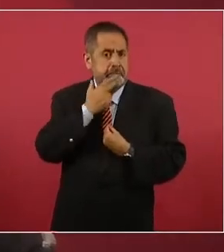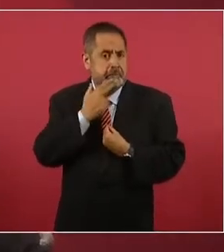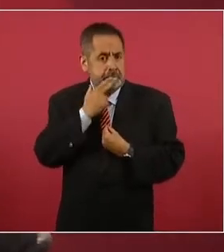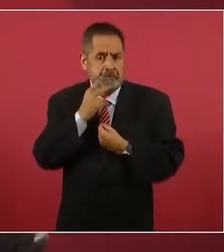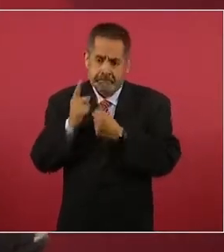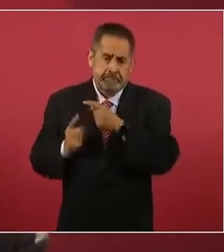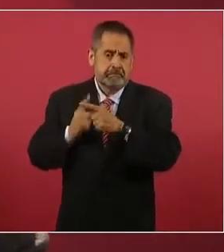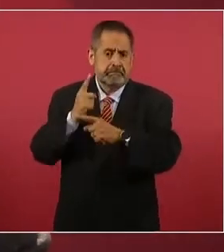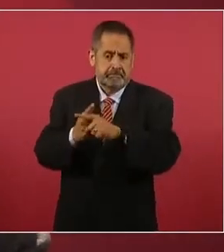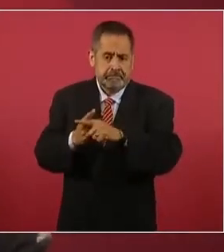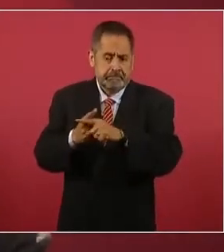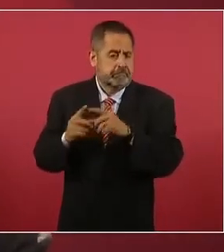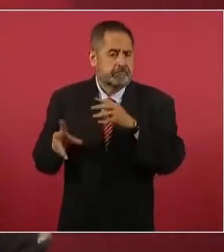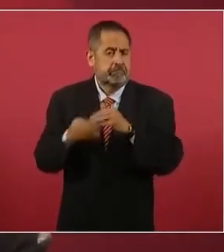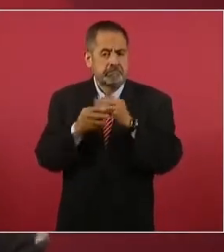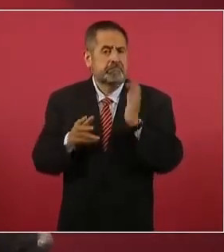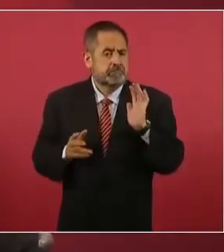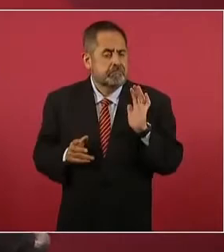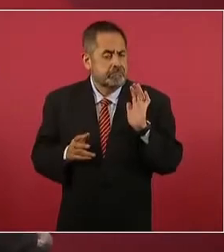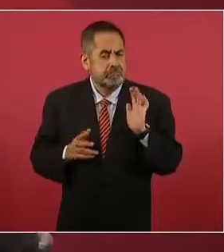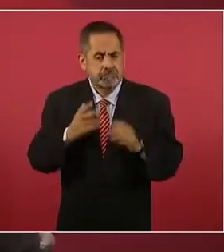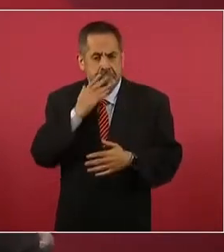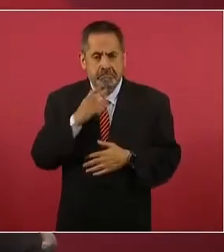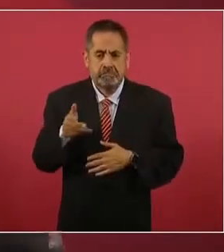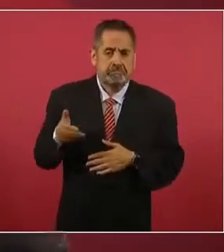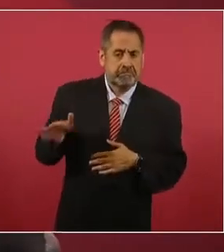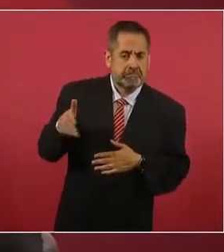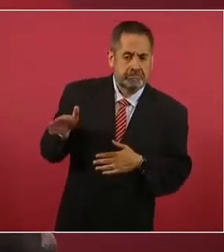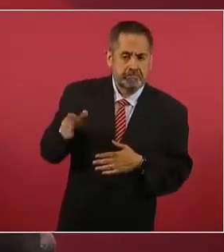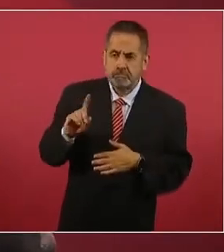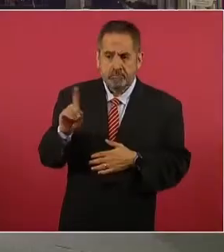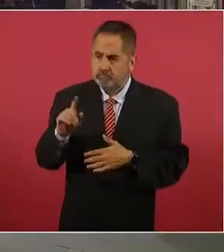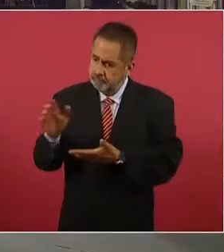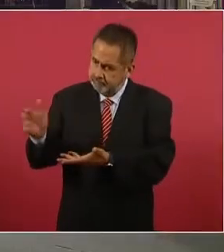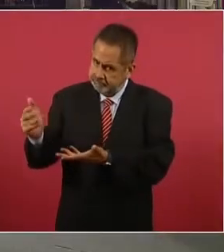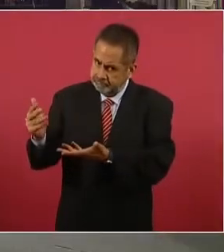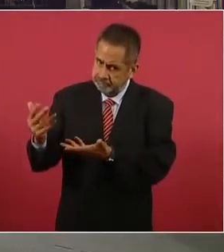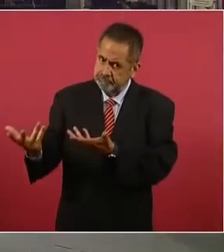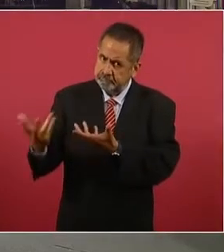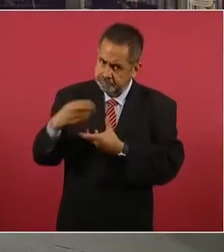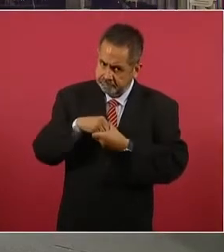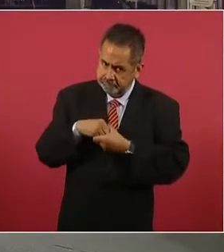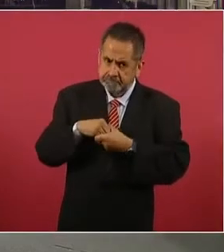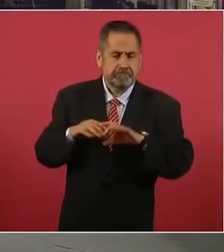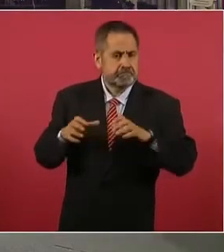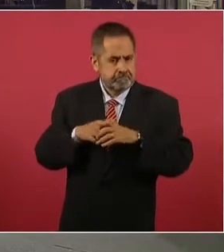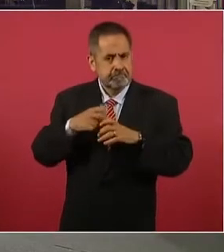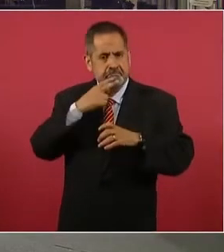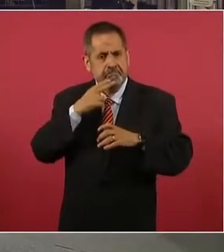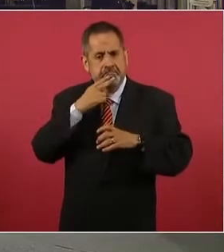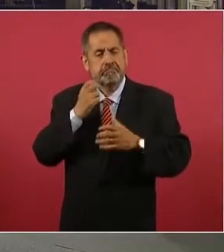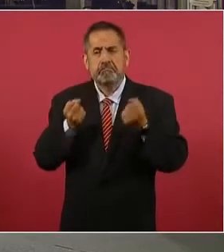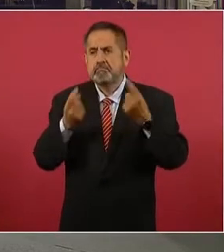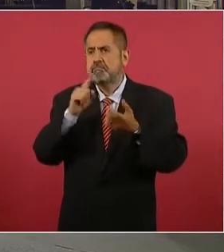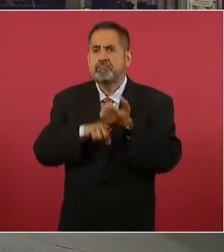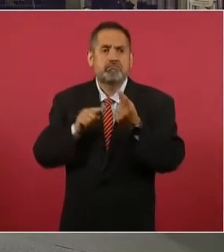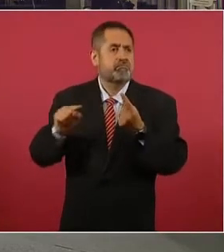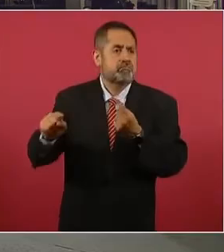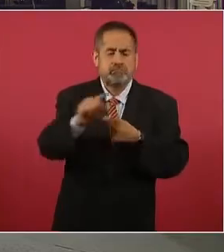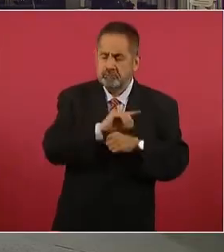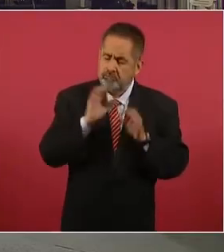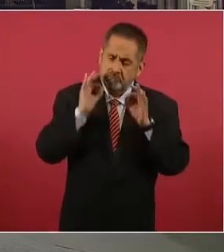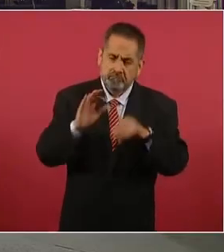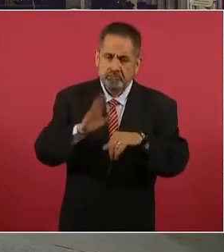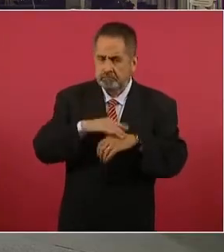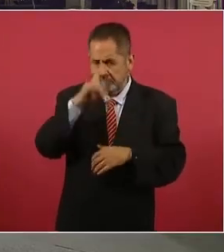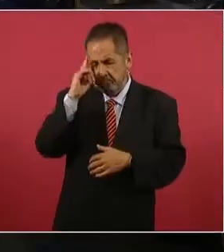y no tenemos para nada que excluirlas, al contrario, integrarlas, y desde luego hay lugares donde esto se logra con